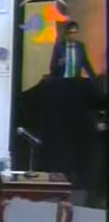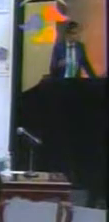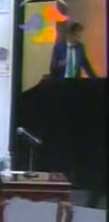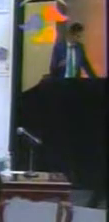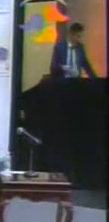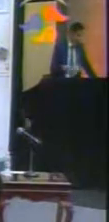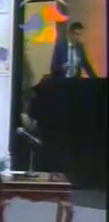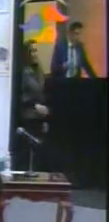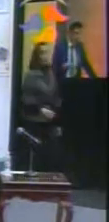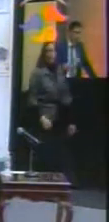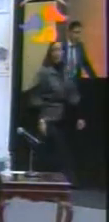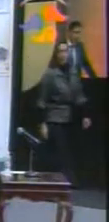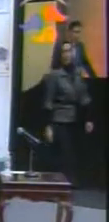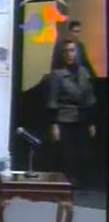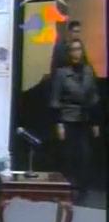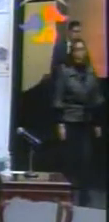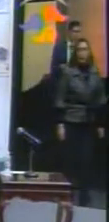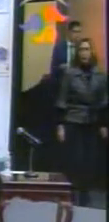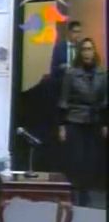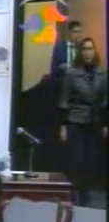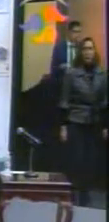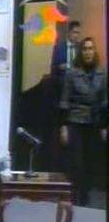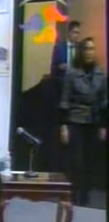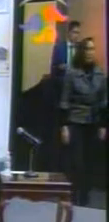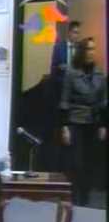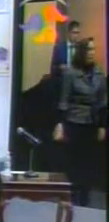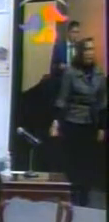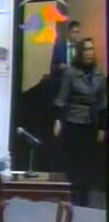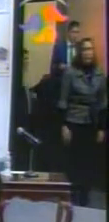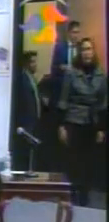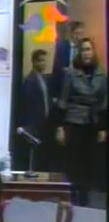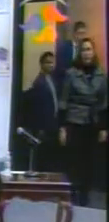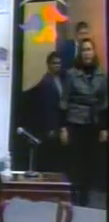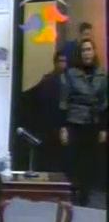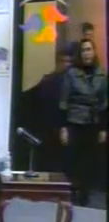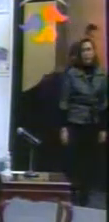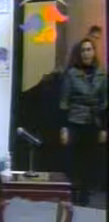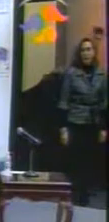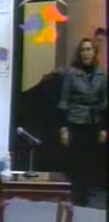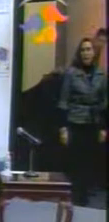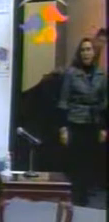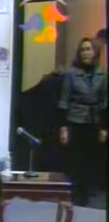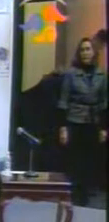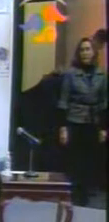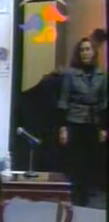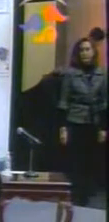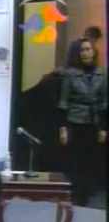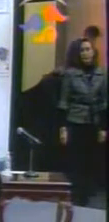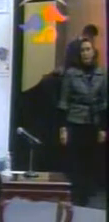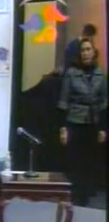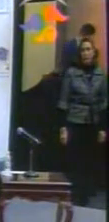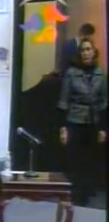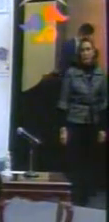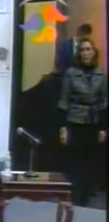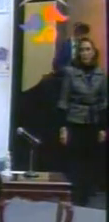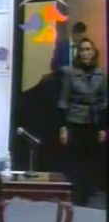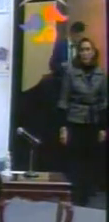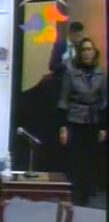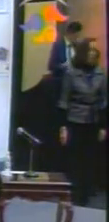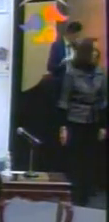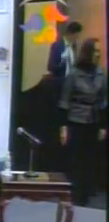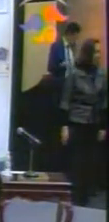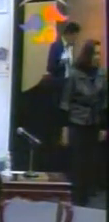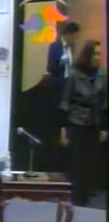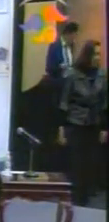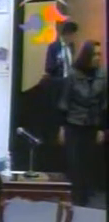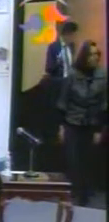Claro que sí. La segunda pregunta está dirigida al doctor Jaime Zabludovsky. ¿Qué tan viable es la propuesta de paz de Alemania y Francia respecto